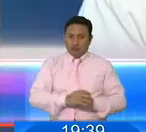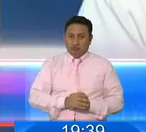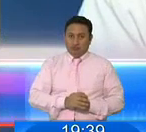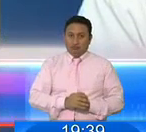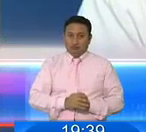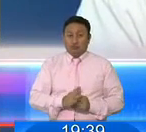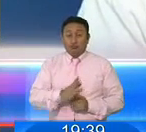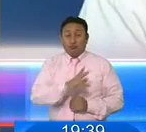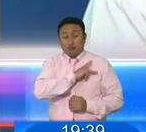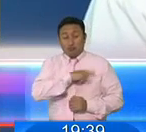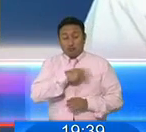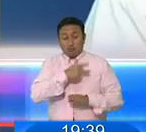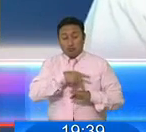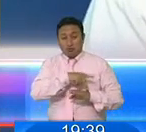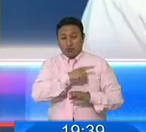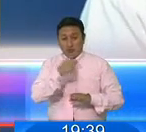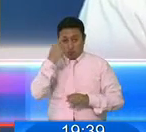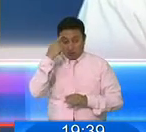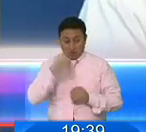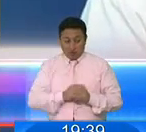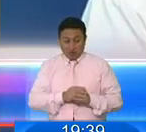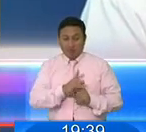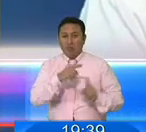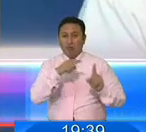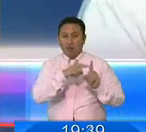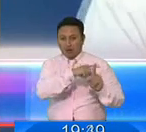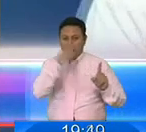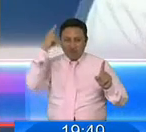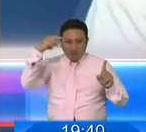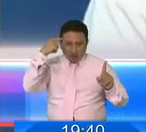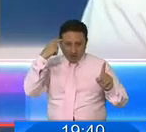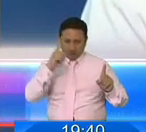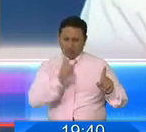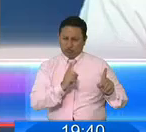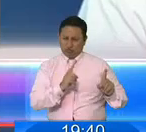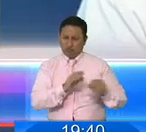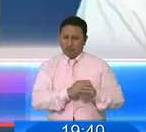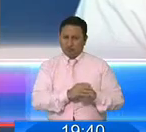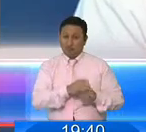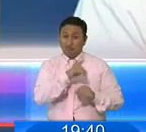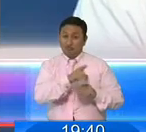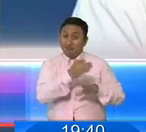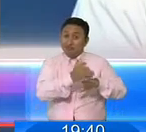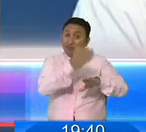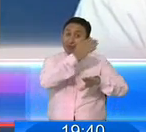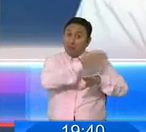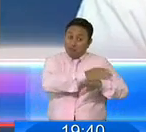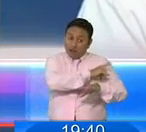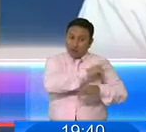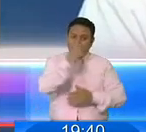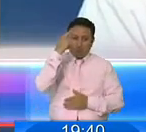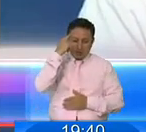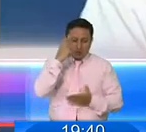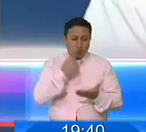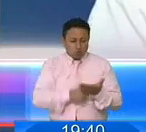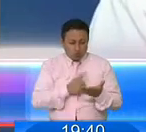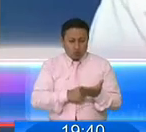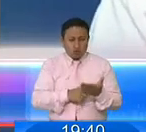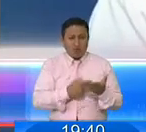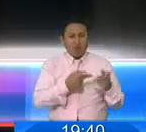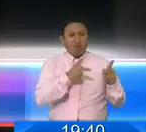personal y en lo profesional que ella tenga un cuadro estoy sorprendido y ha habido una presentación una planificación hay una